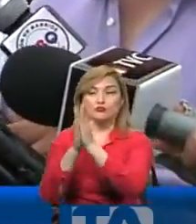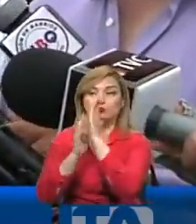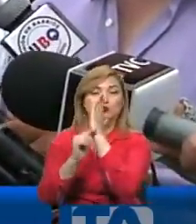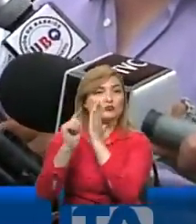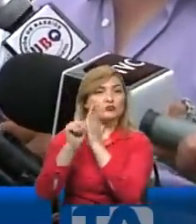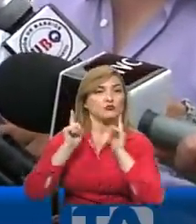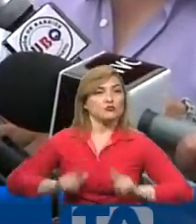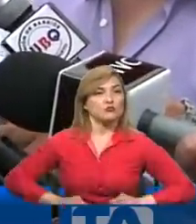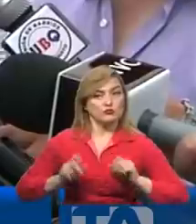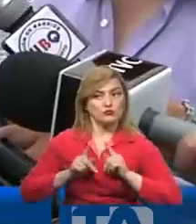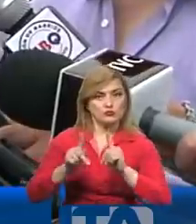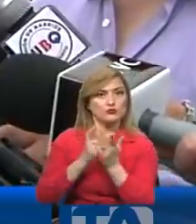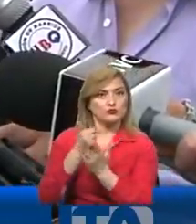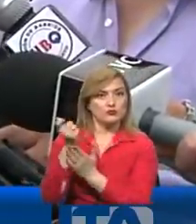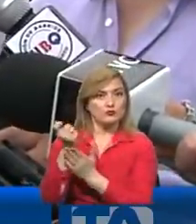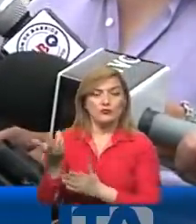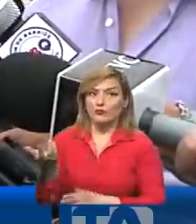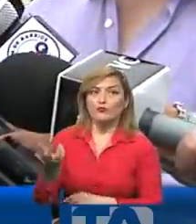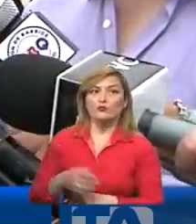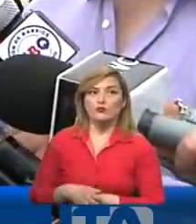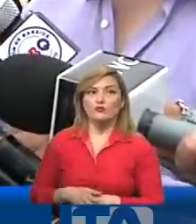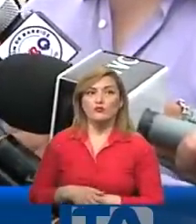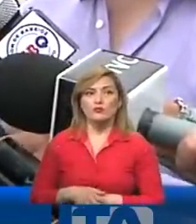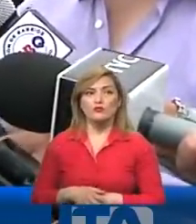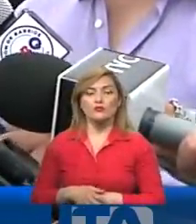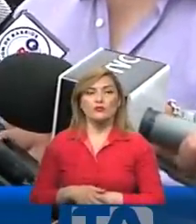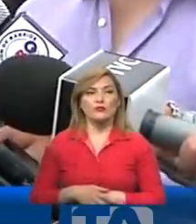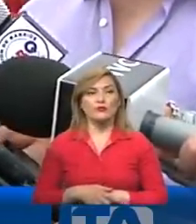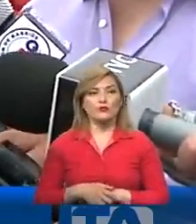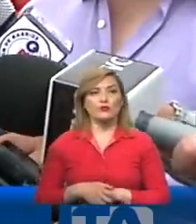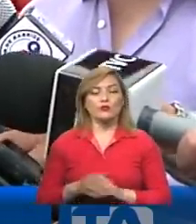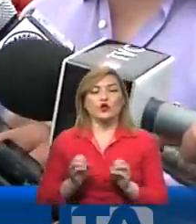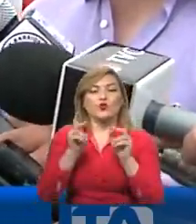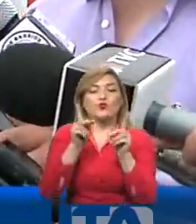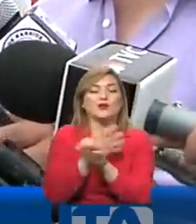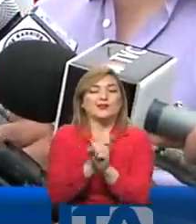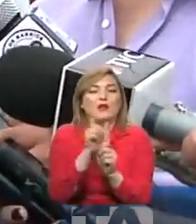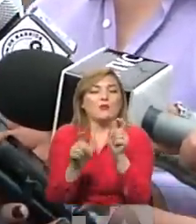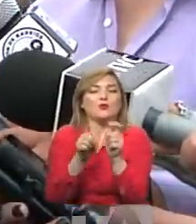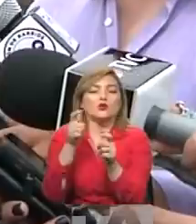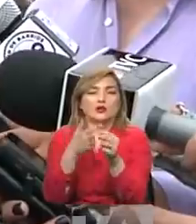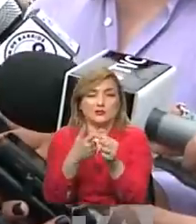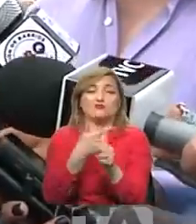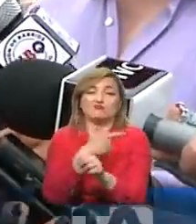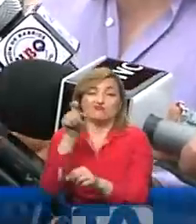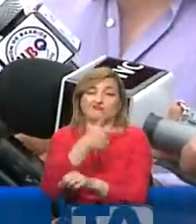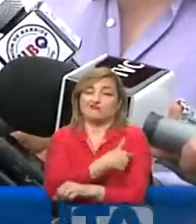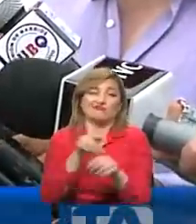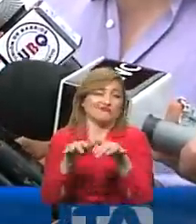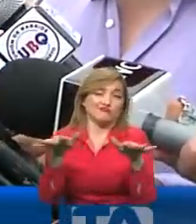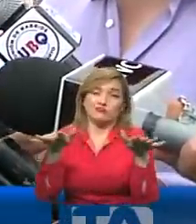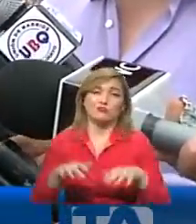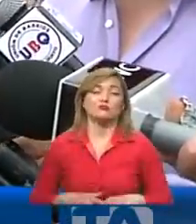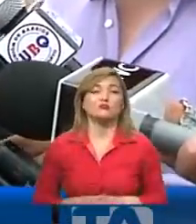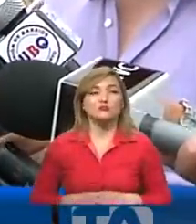Salud que nos permita adquirir las vacunas. La única oportunidad que tenemos de salvar a esta ciudad es inmunizándola masivamente